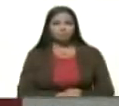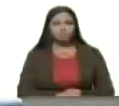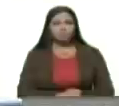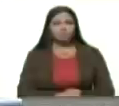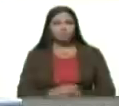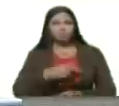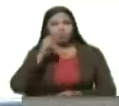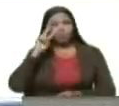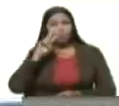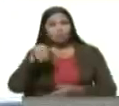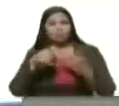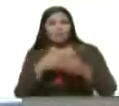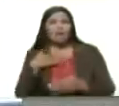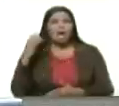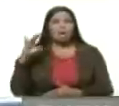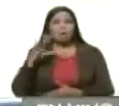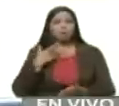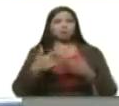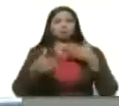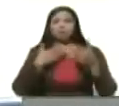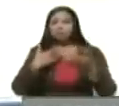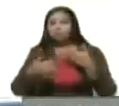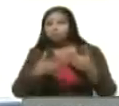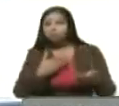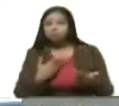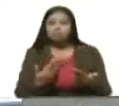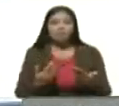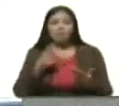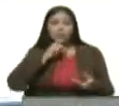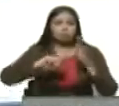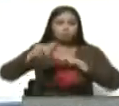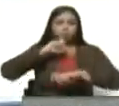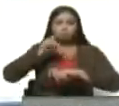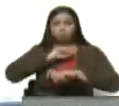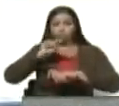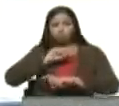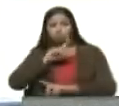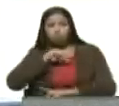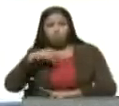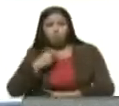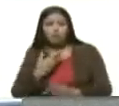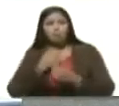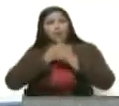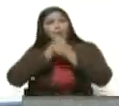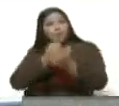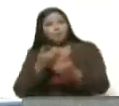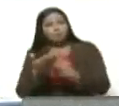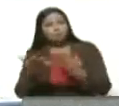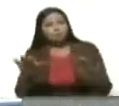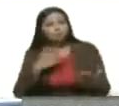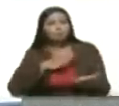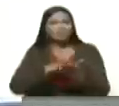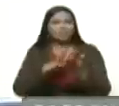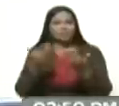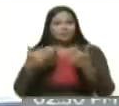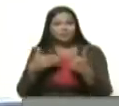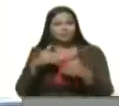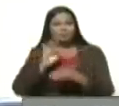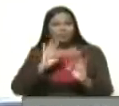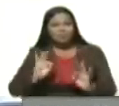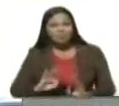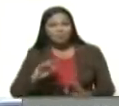Allá ellos con sus dolores y sus odios, nosotros nos quedamos con nuestros amores de este lado.